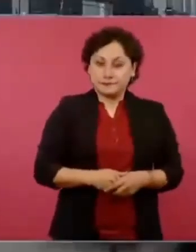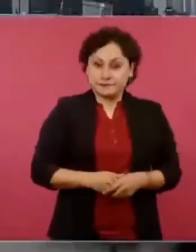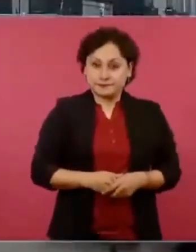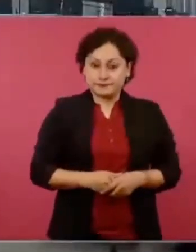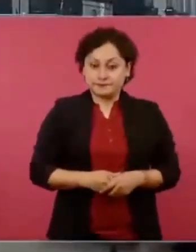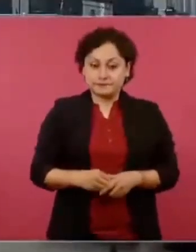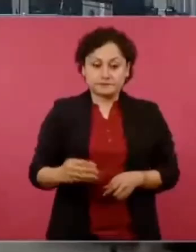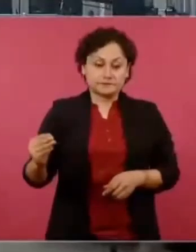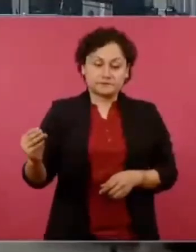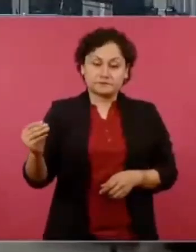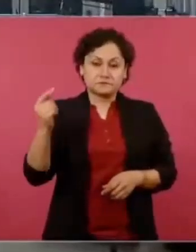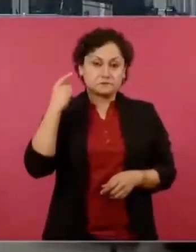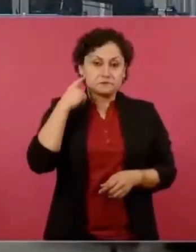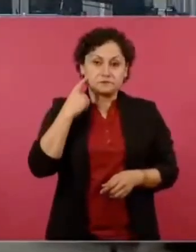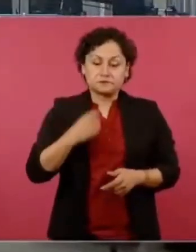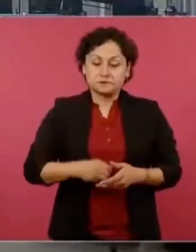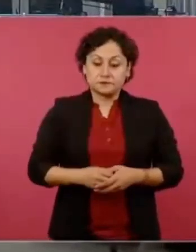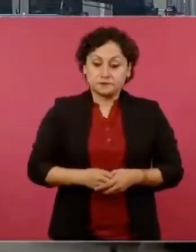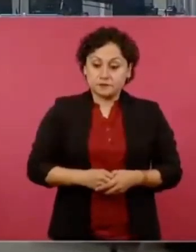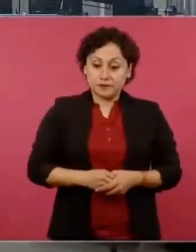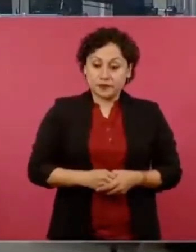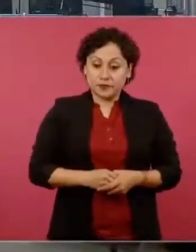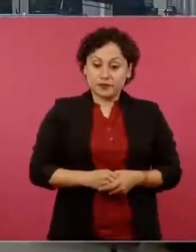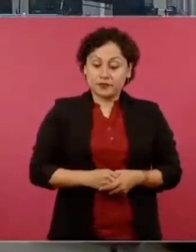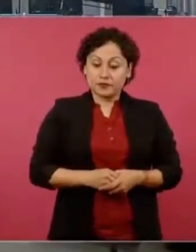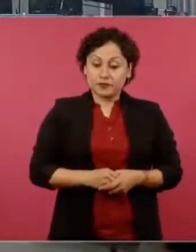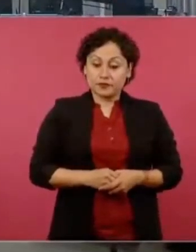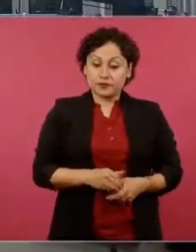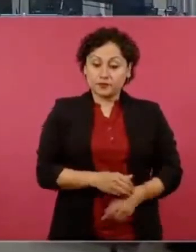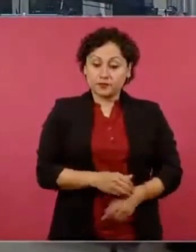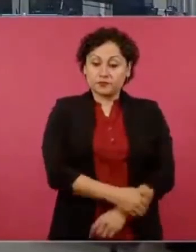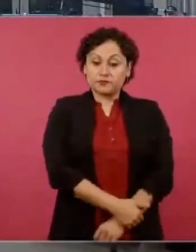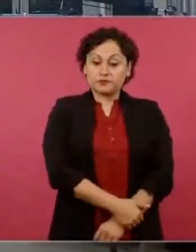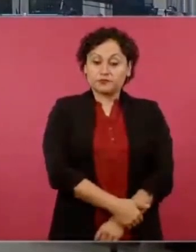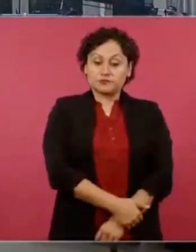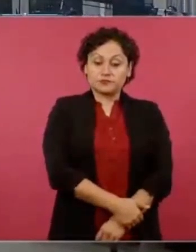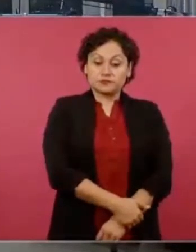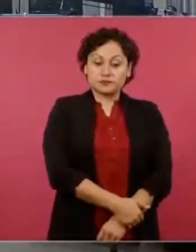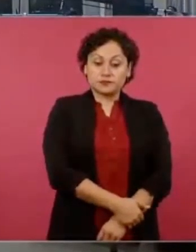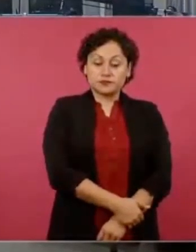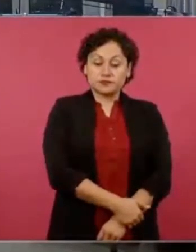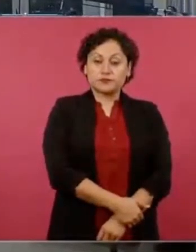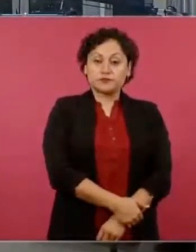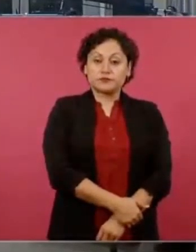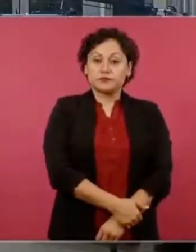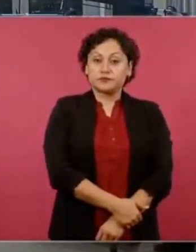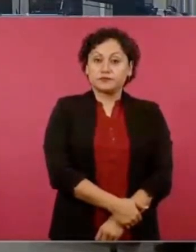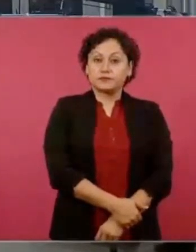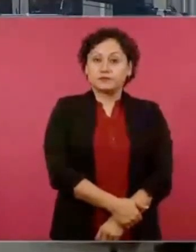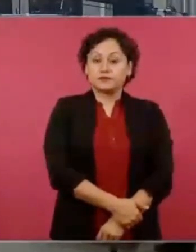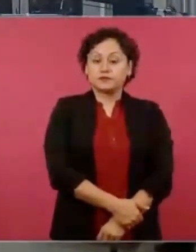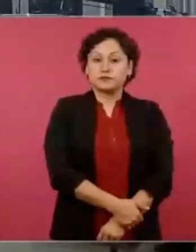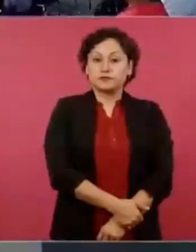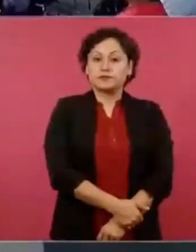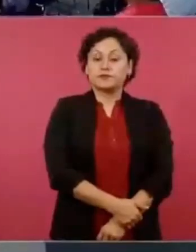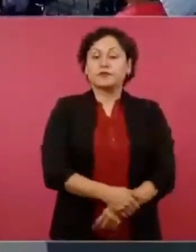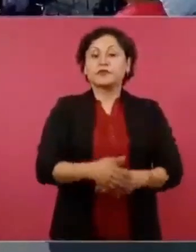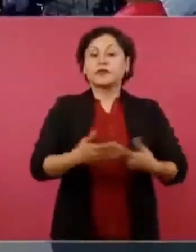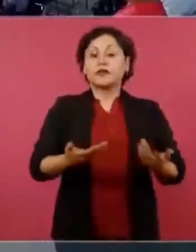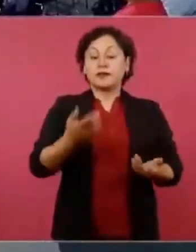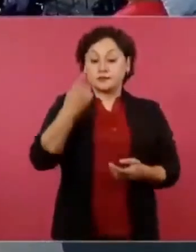La Cancillería sí reconoce esto como un genocidio. Sí utilizan Es que,